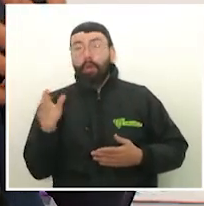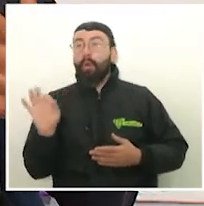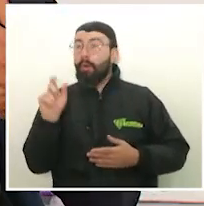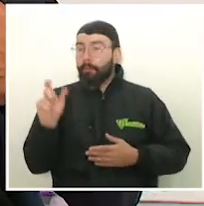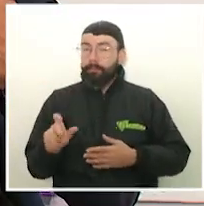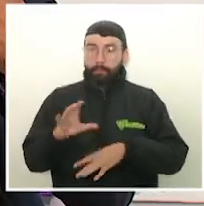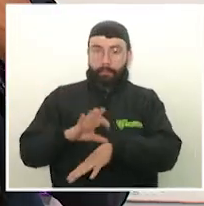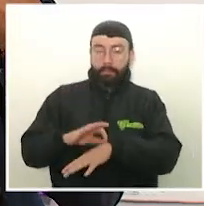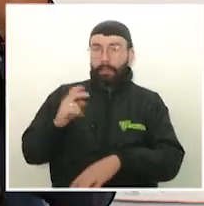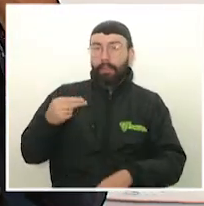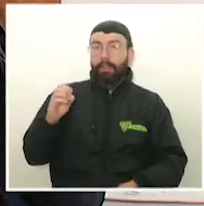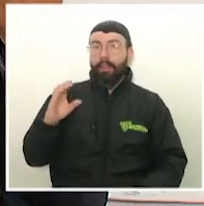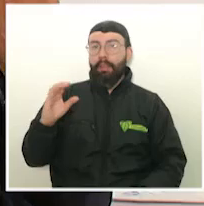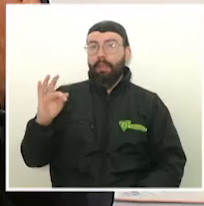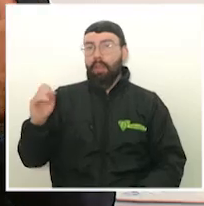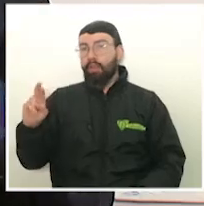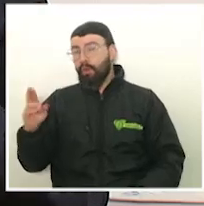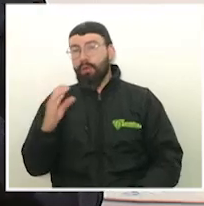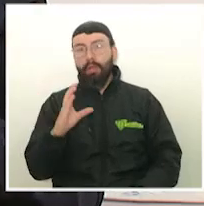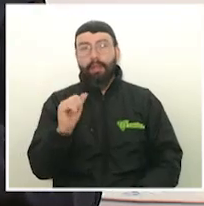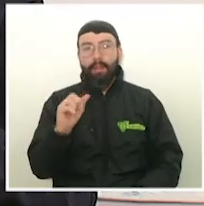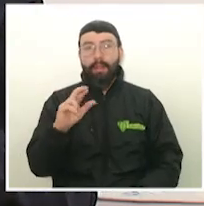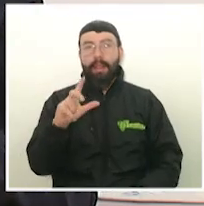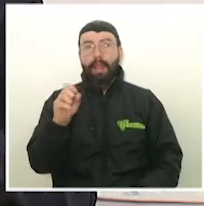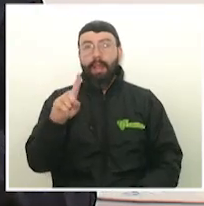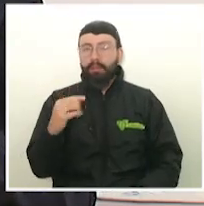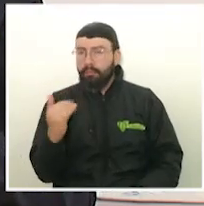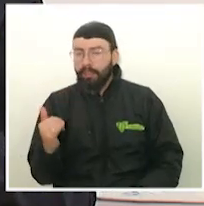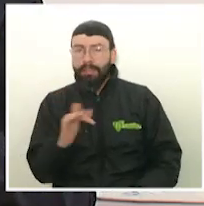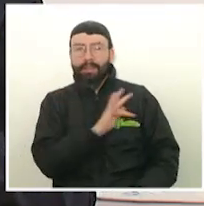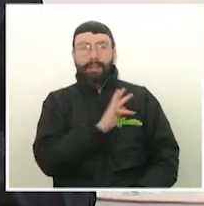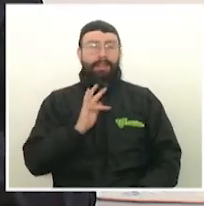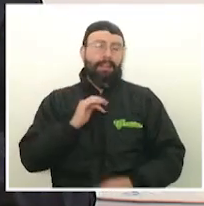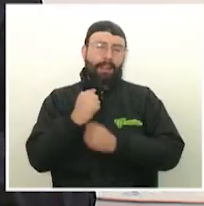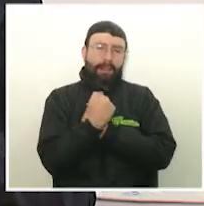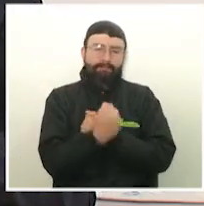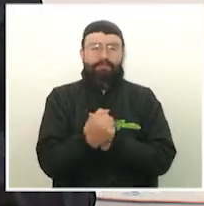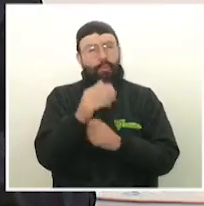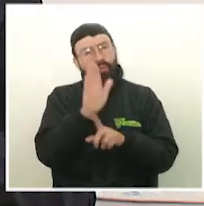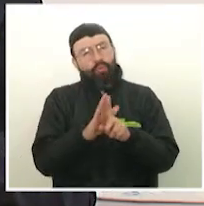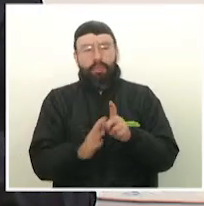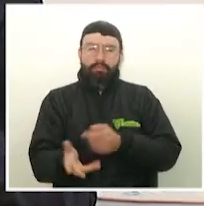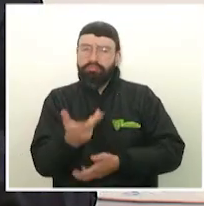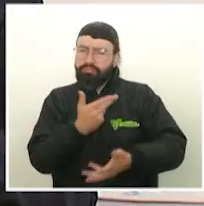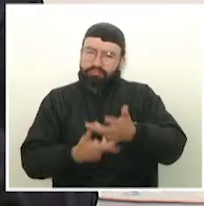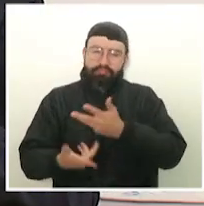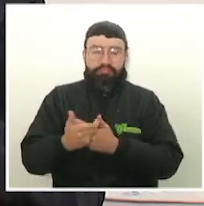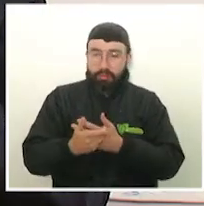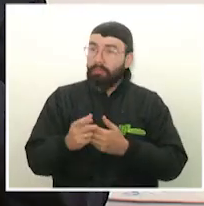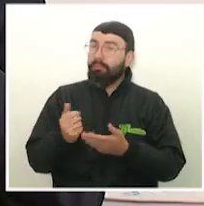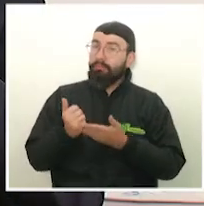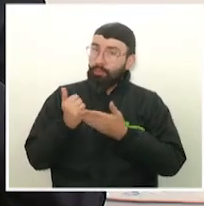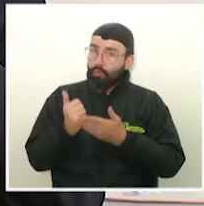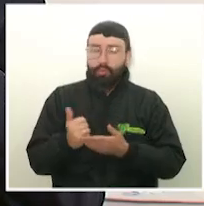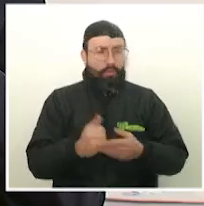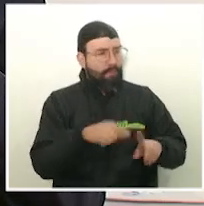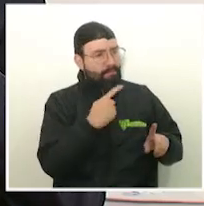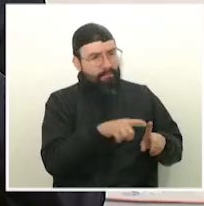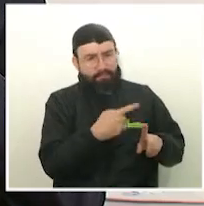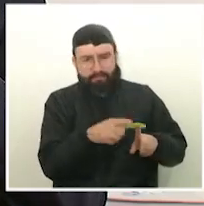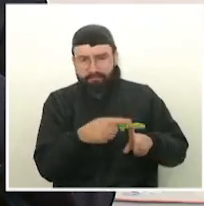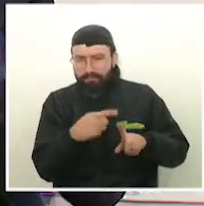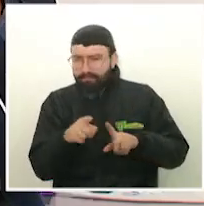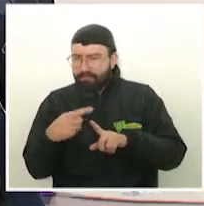y Carlos Montoya hacemos tantas terapias de afectología y afectoterapia. Y todo esto lo